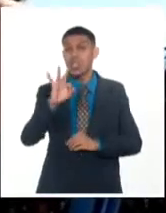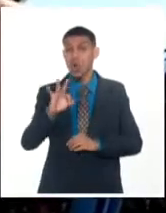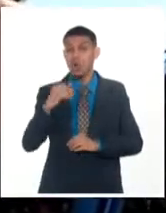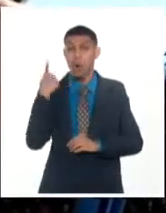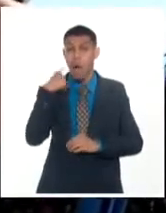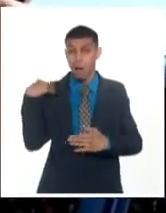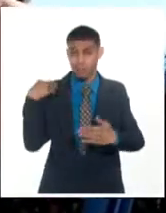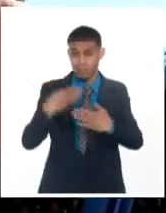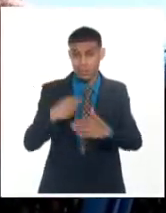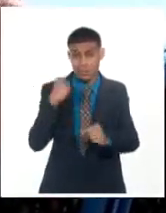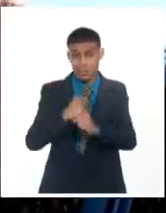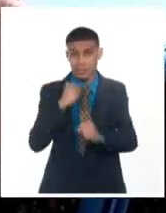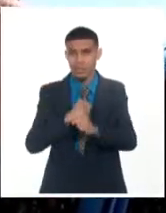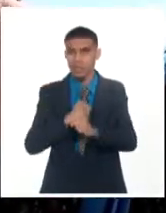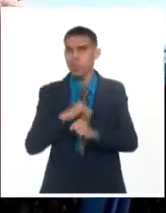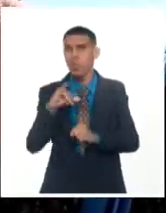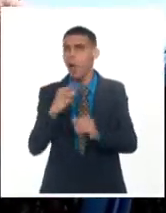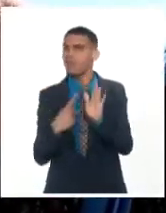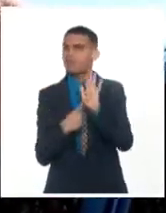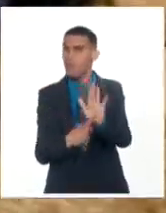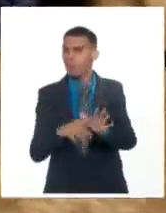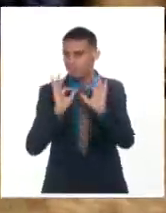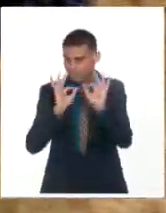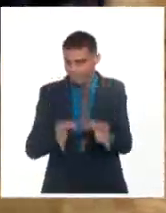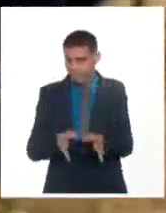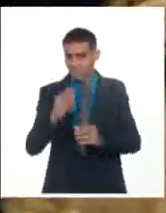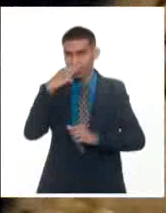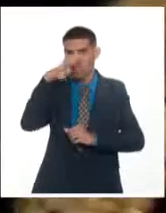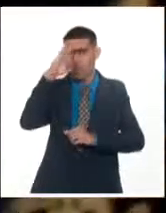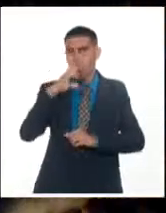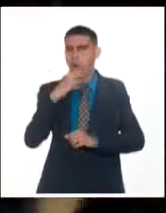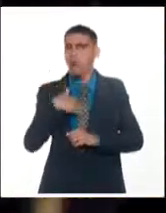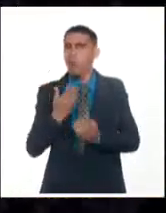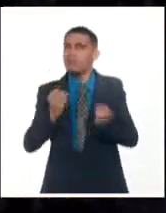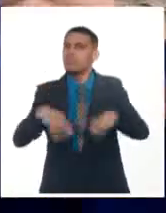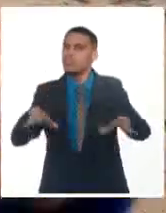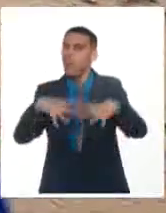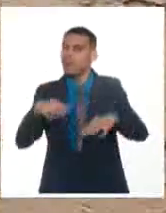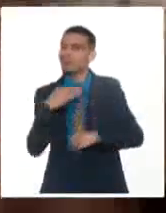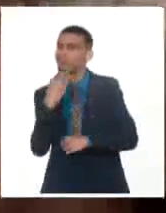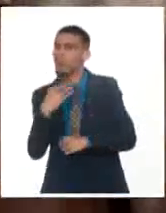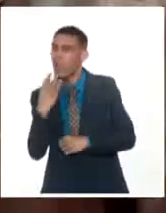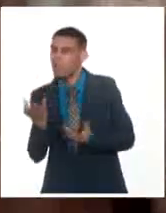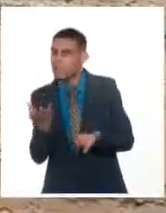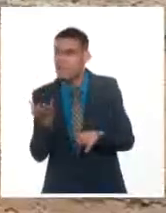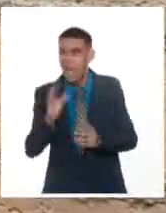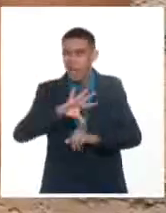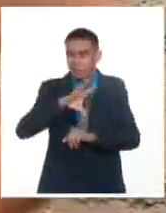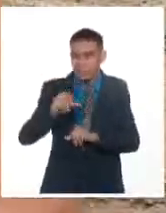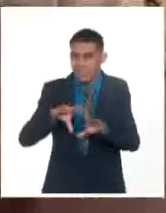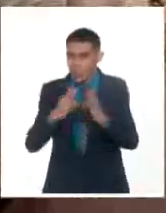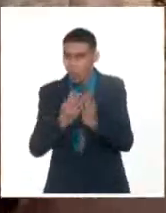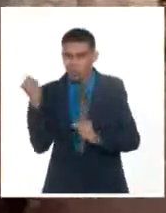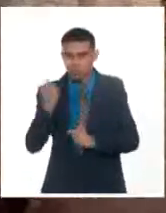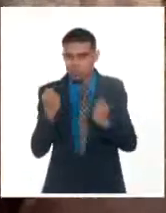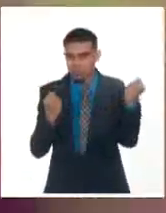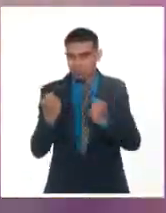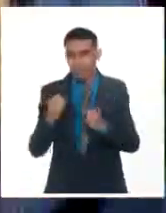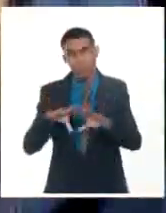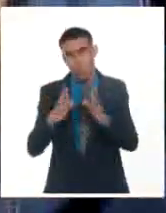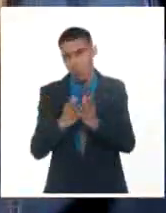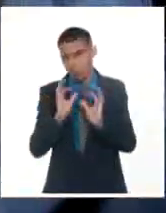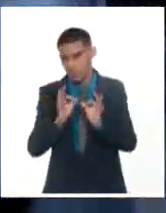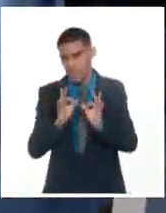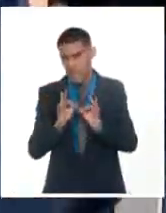muestra realidades de la cotidianidad cubana. Por tal motivo, el público siempre espera los capítulos para disfrutar cada noche